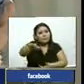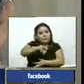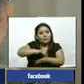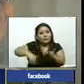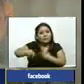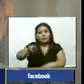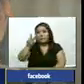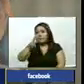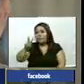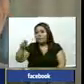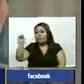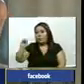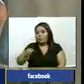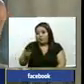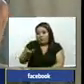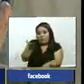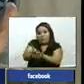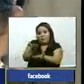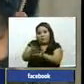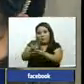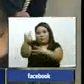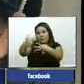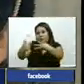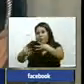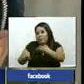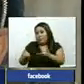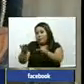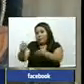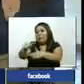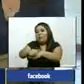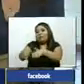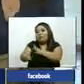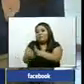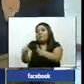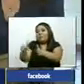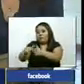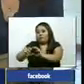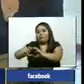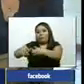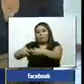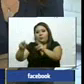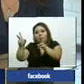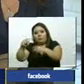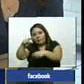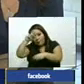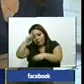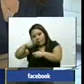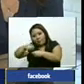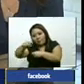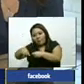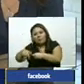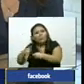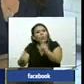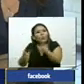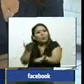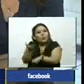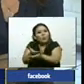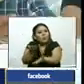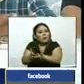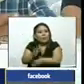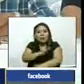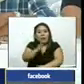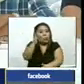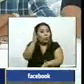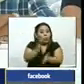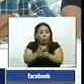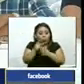de octubre presentaron una ley de fomento en la Asamblea Legislativa que se discutirá en la Comisión Agropecuaria. Una de las propuestas es eliminar el uso de